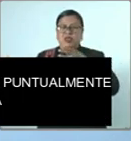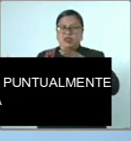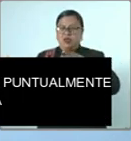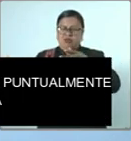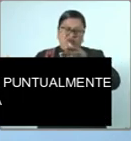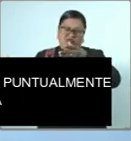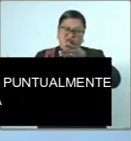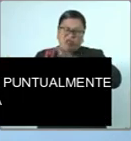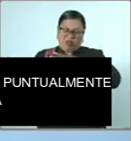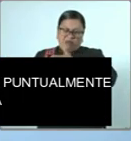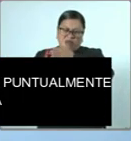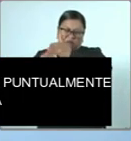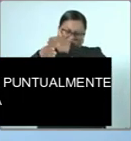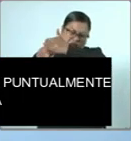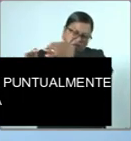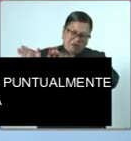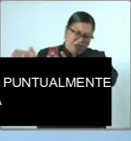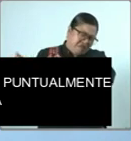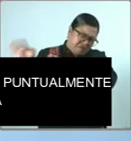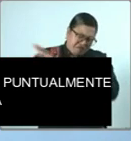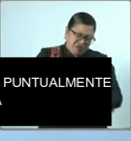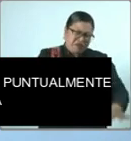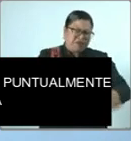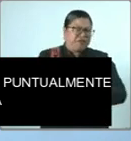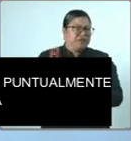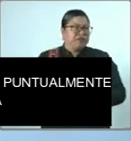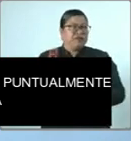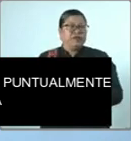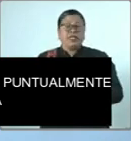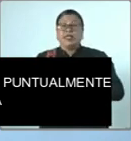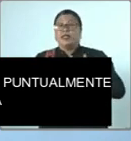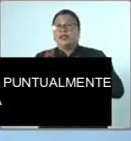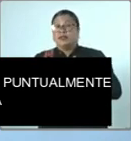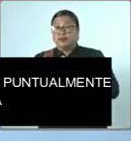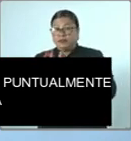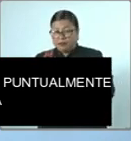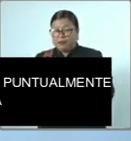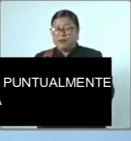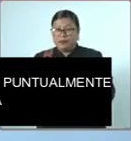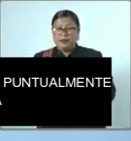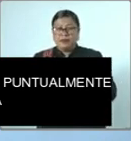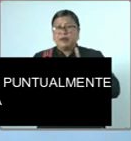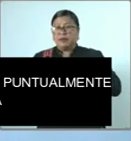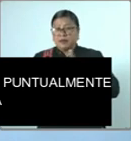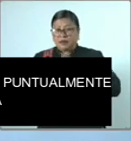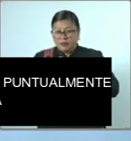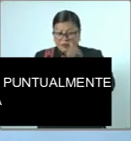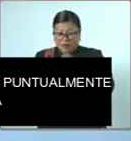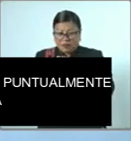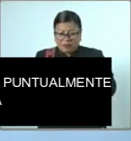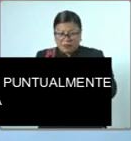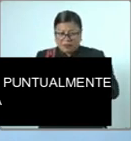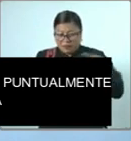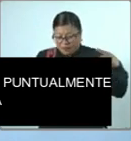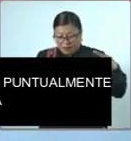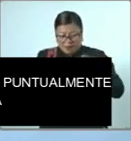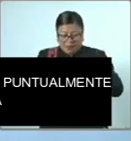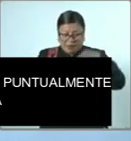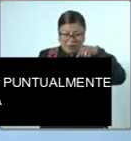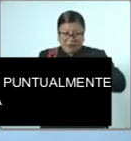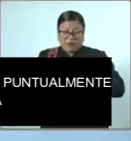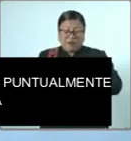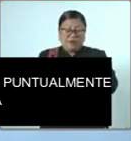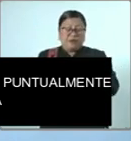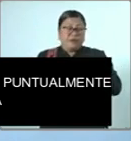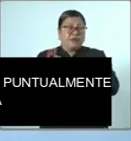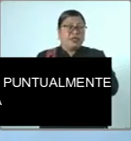cayó. ¿La que sigue? En cuanto a vivienda, señor gobernador, tenemos el reporte hasta este día de que en el Istmo de